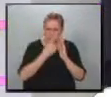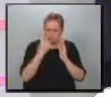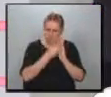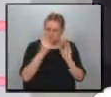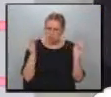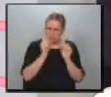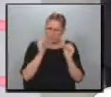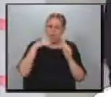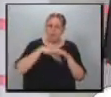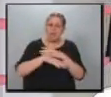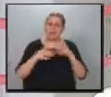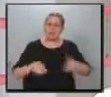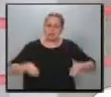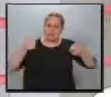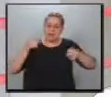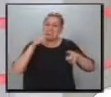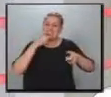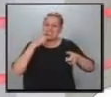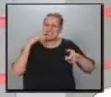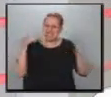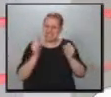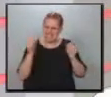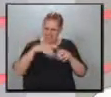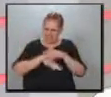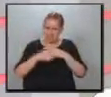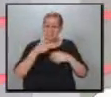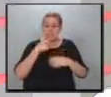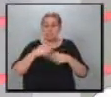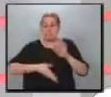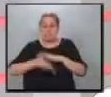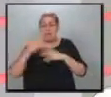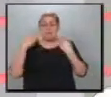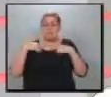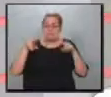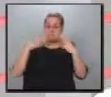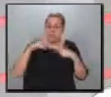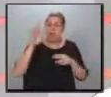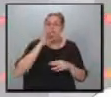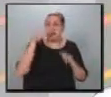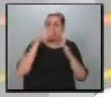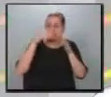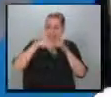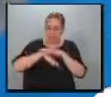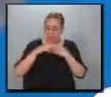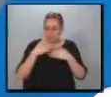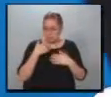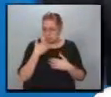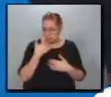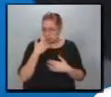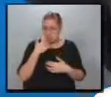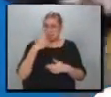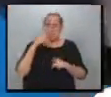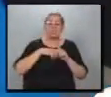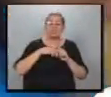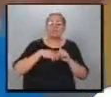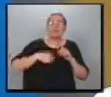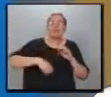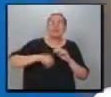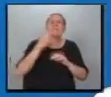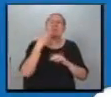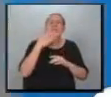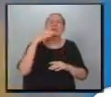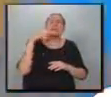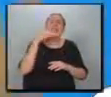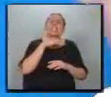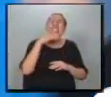minutos en un baldecito con hielo. Si vas a un restaurante, si vas a tu casa, qué sé yo. Sí, sí. Porque la temperatura ideal de servicio de los vinos tintos